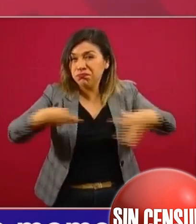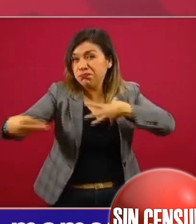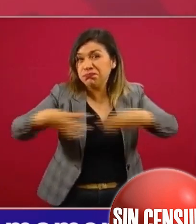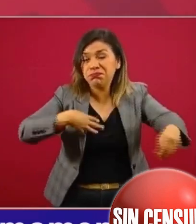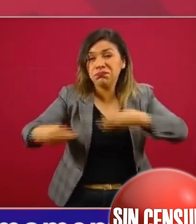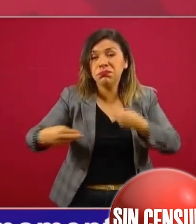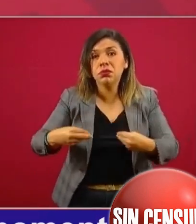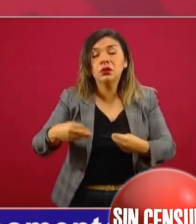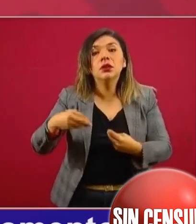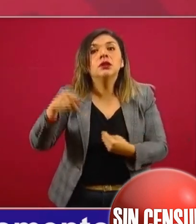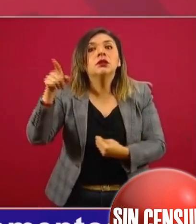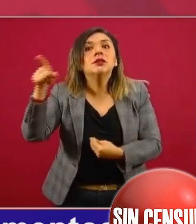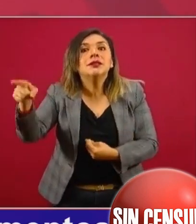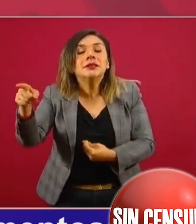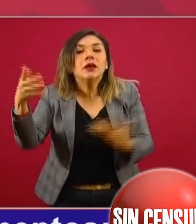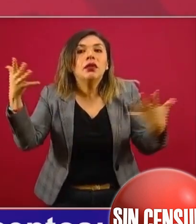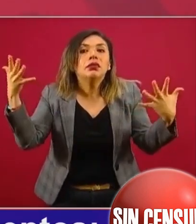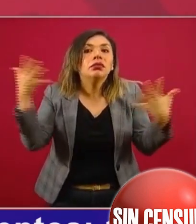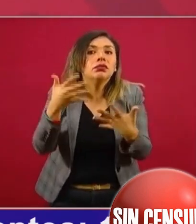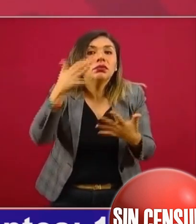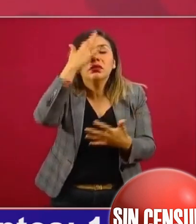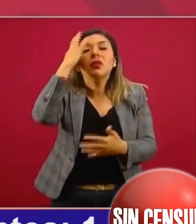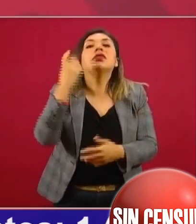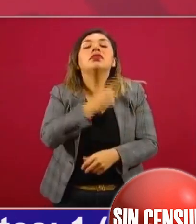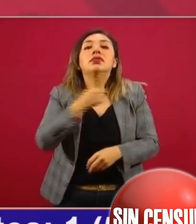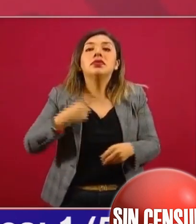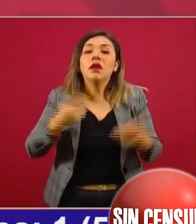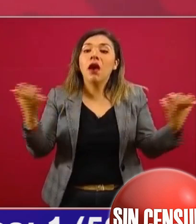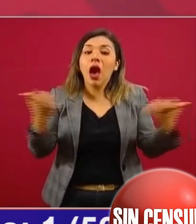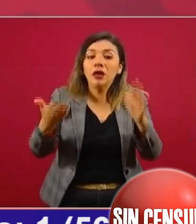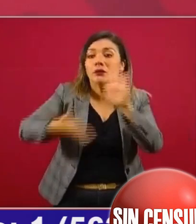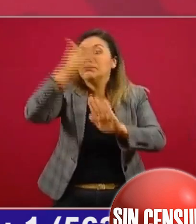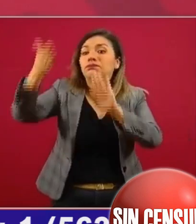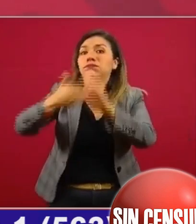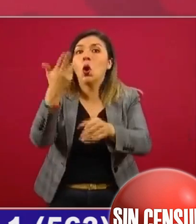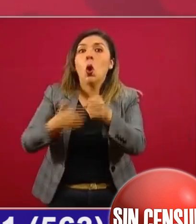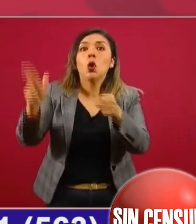y tienen que hacer hospitales con urgencia.